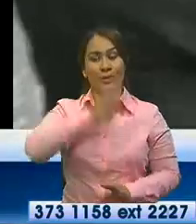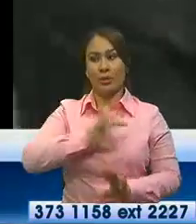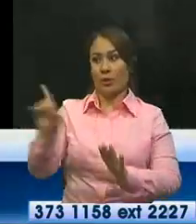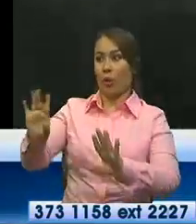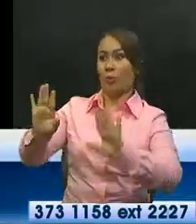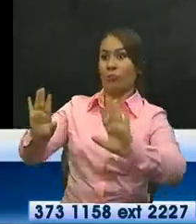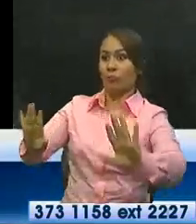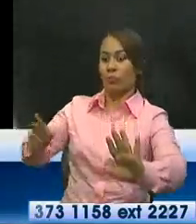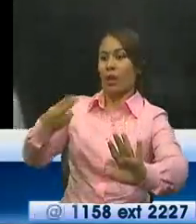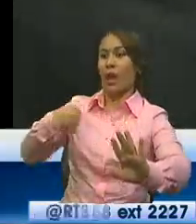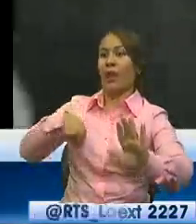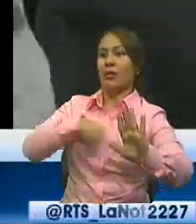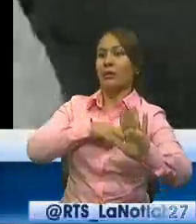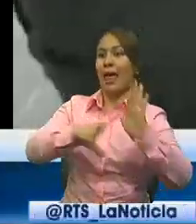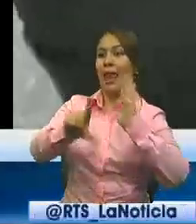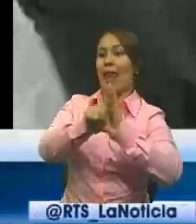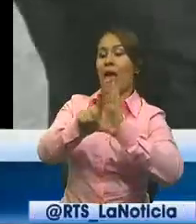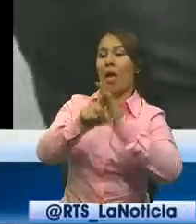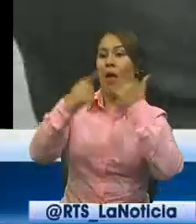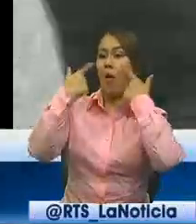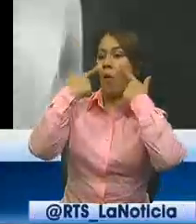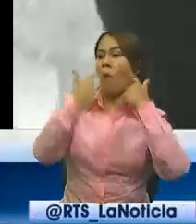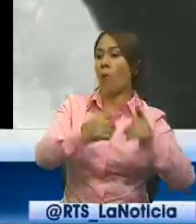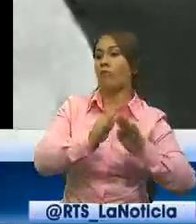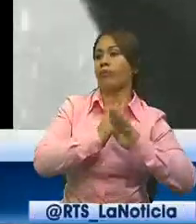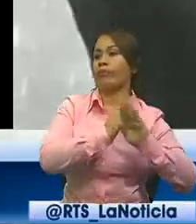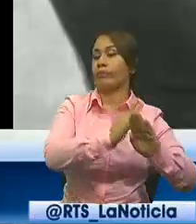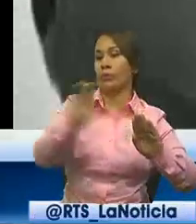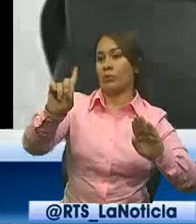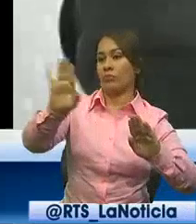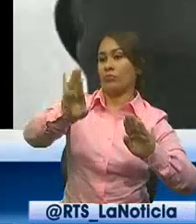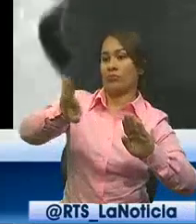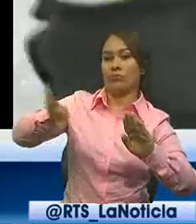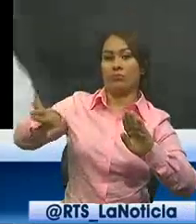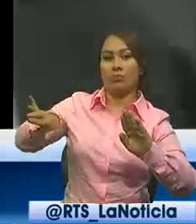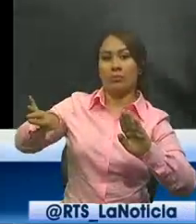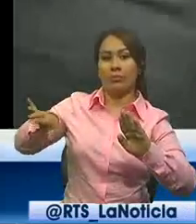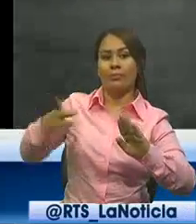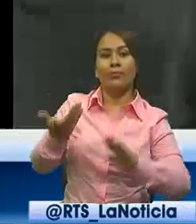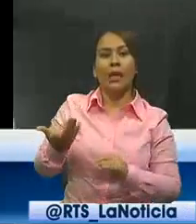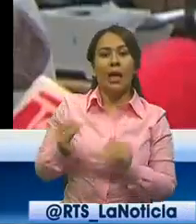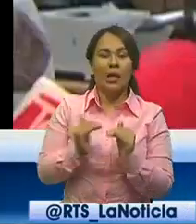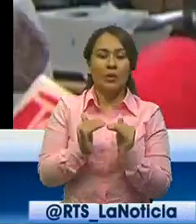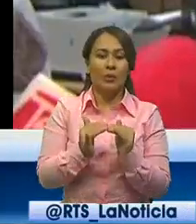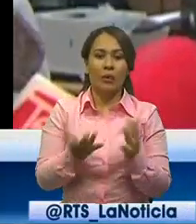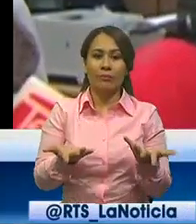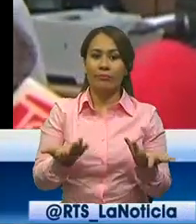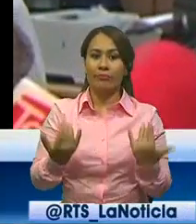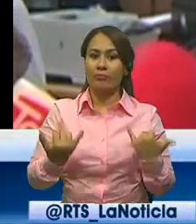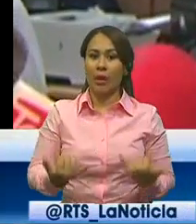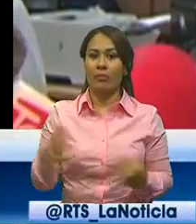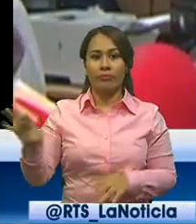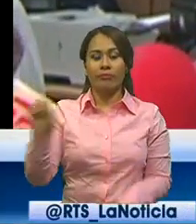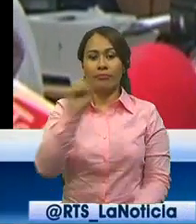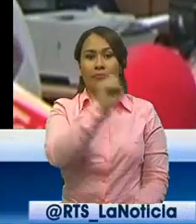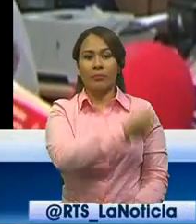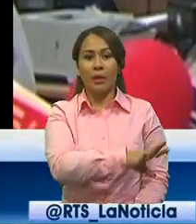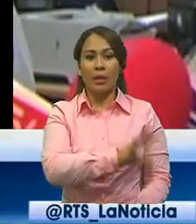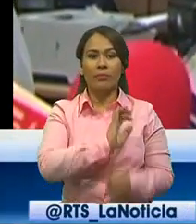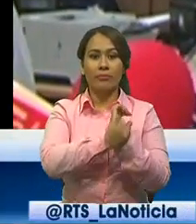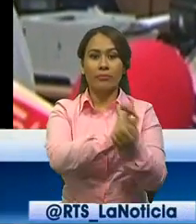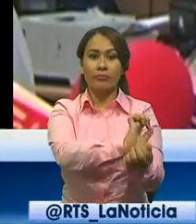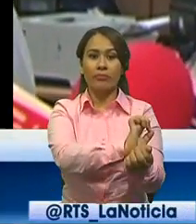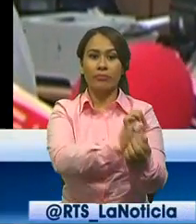para precautelar la integridad física y que no le sigan agrediendo al ciudadano. De igual forma se ha dado al